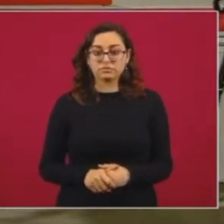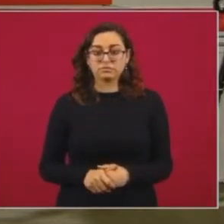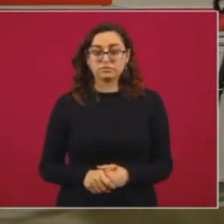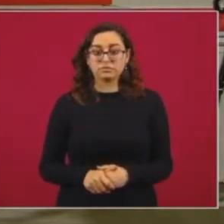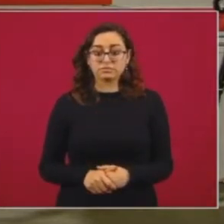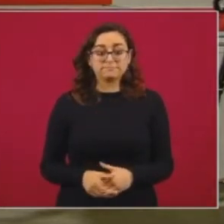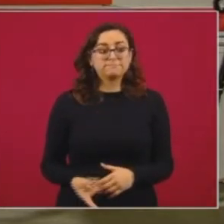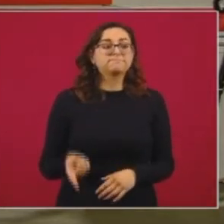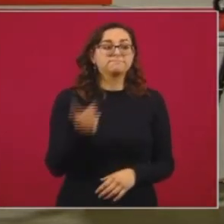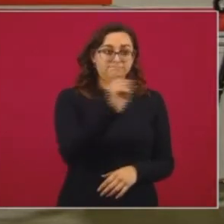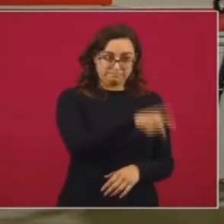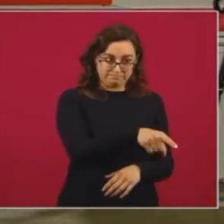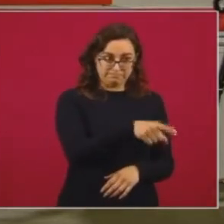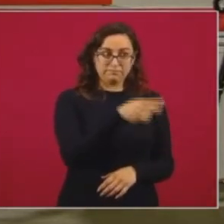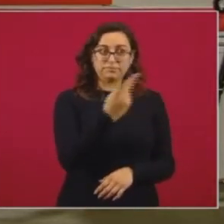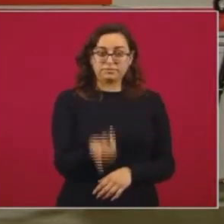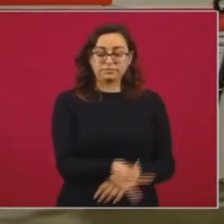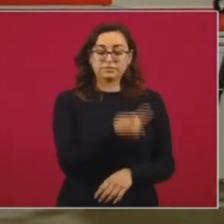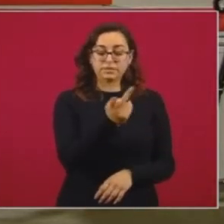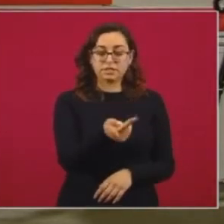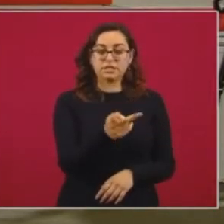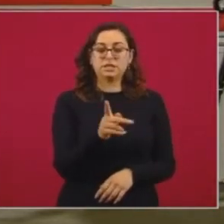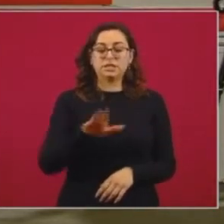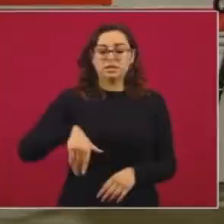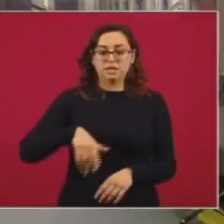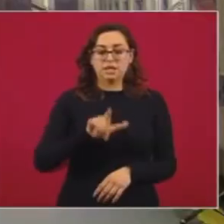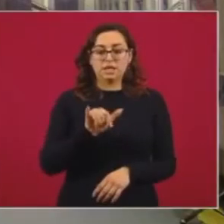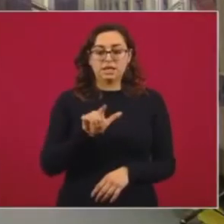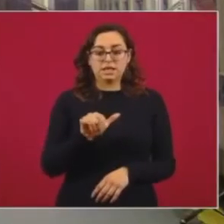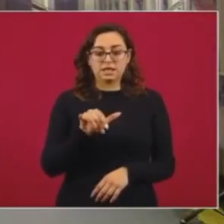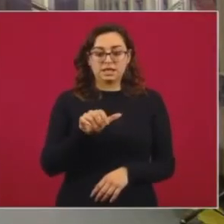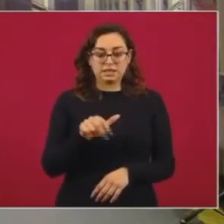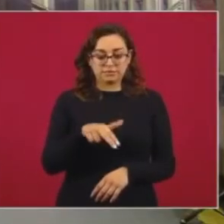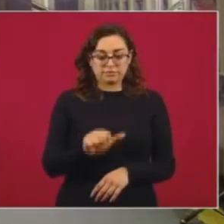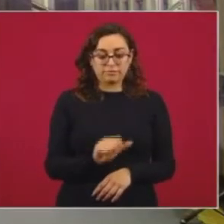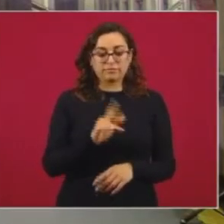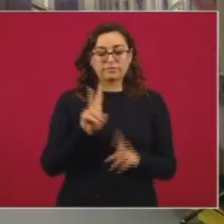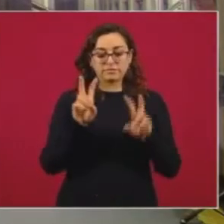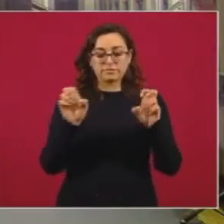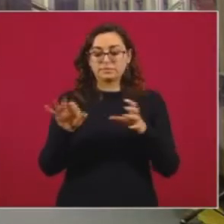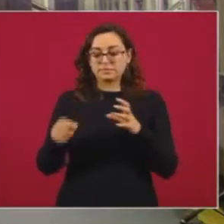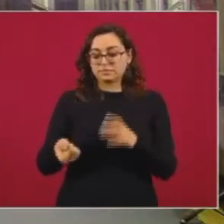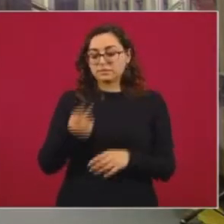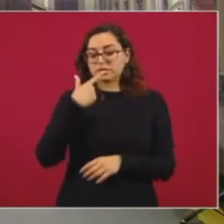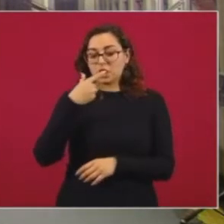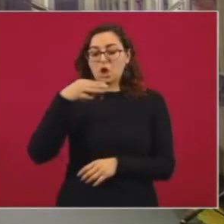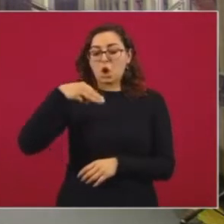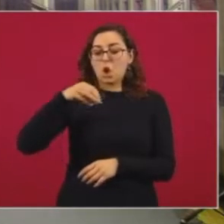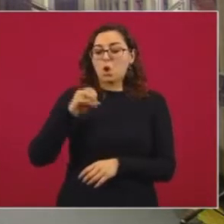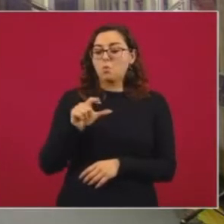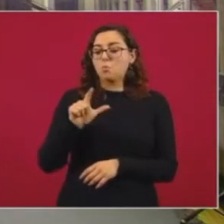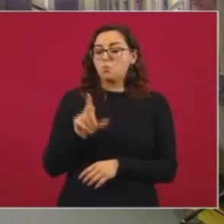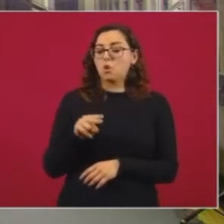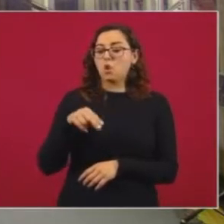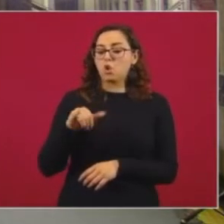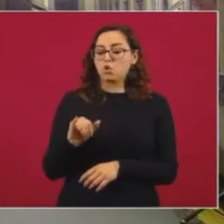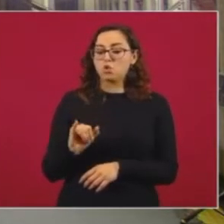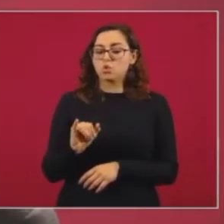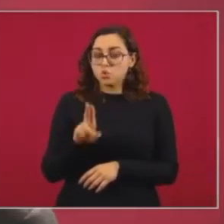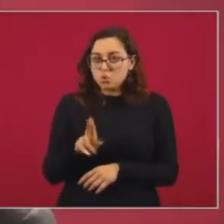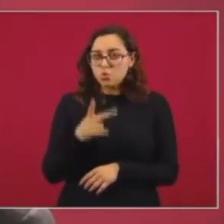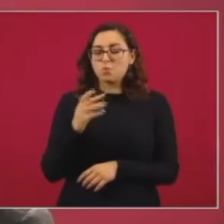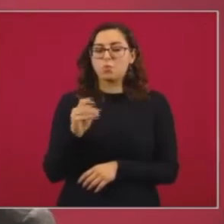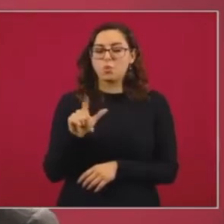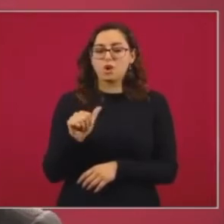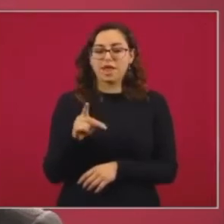Y sobre esto que menciona Liliana, de un fármaco que se llama Molnupiravir, un nombre